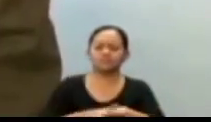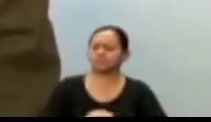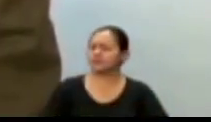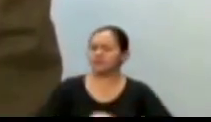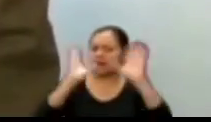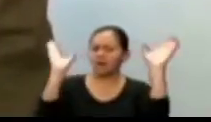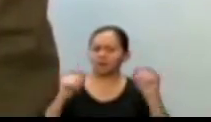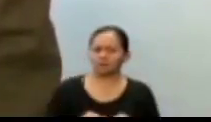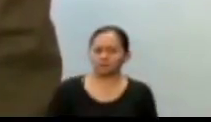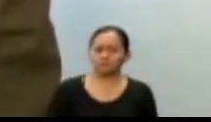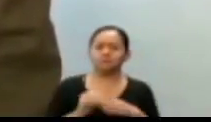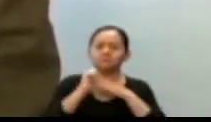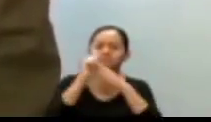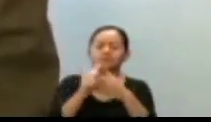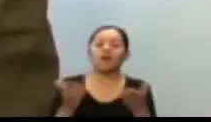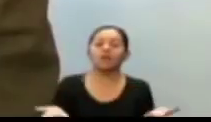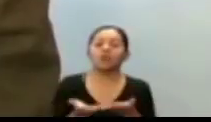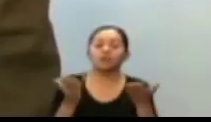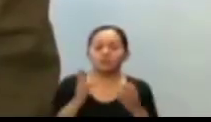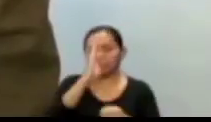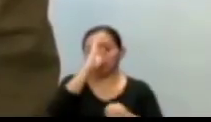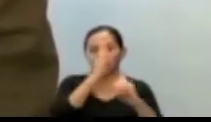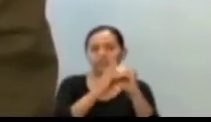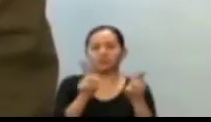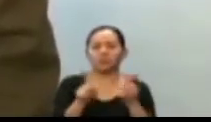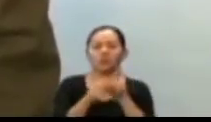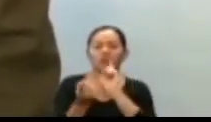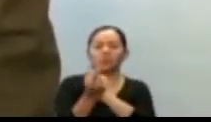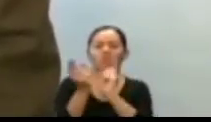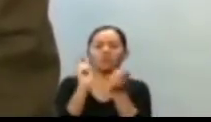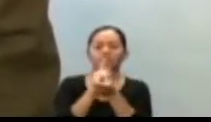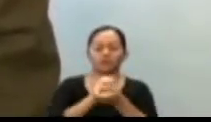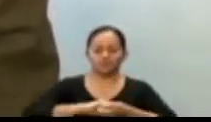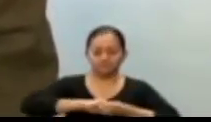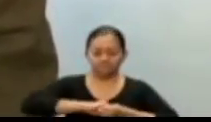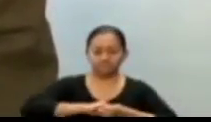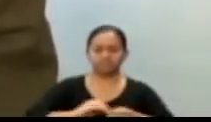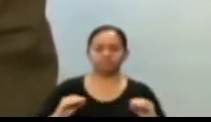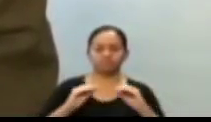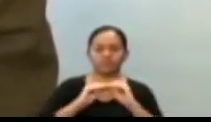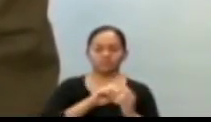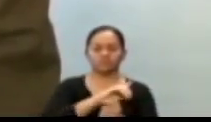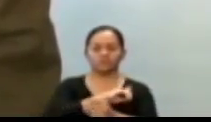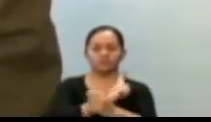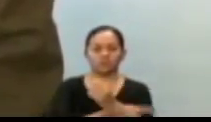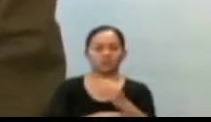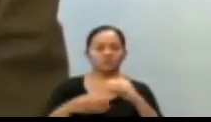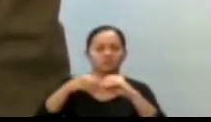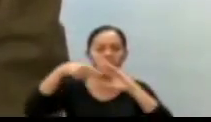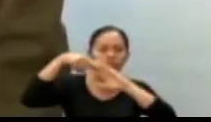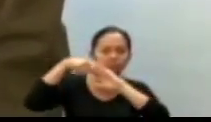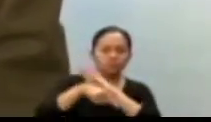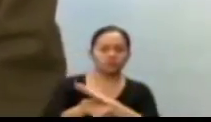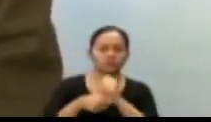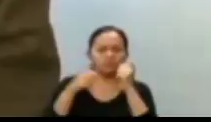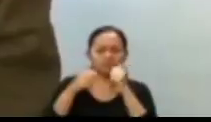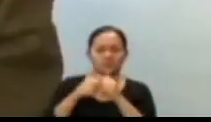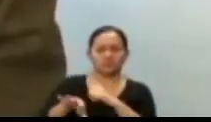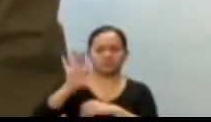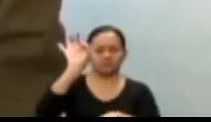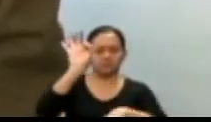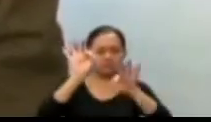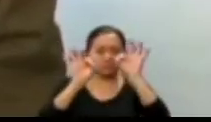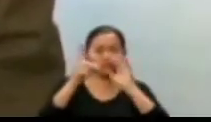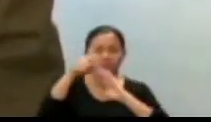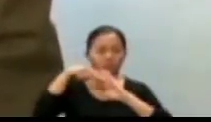llamado se orienta, y ese es uno de los objetivos del encuentro, a ir consolidando esa tendencia, a irla profundizando. Y esa